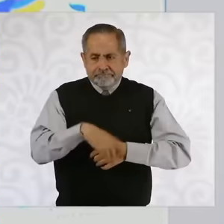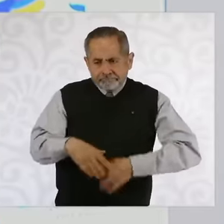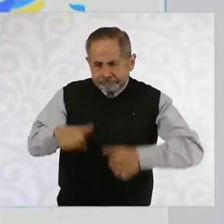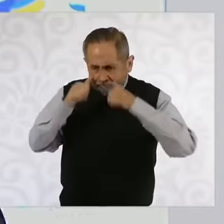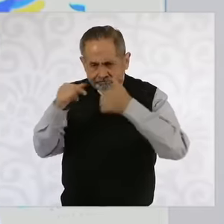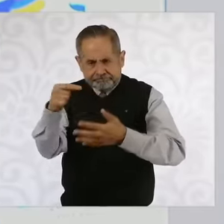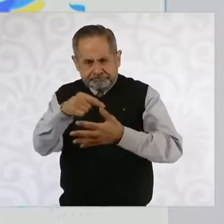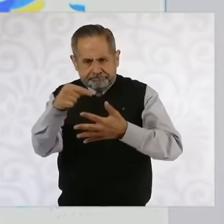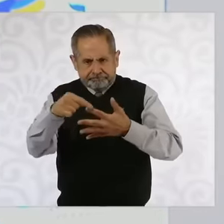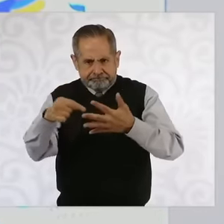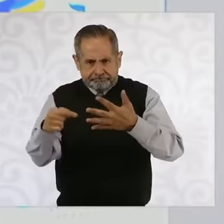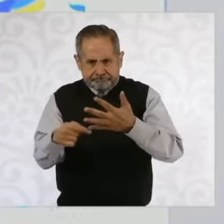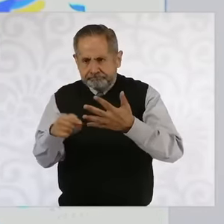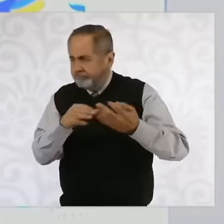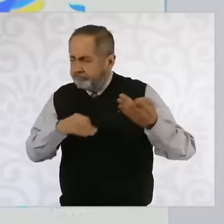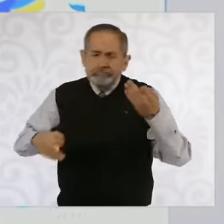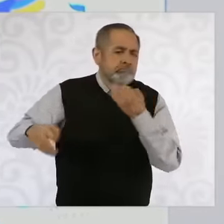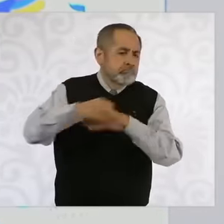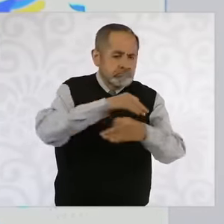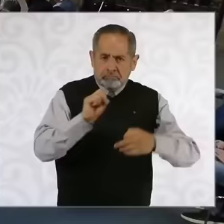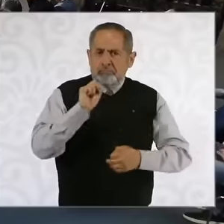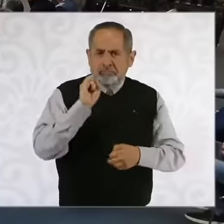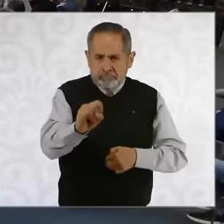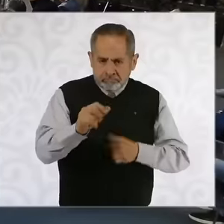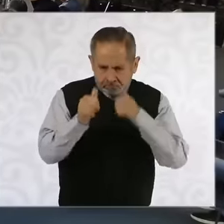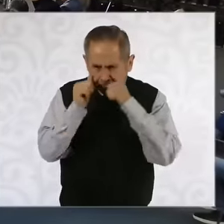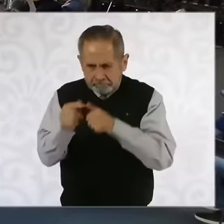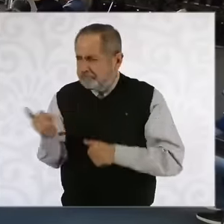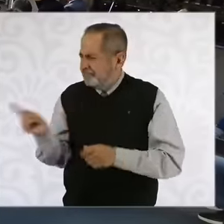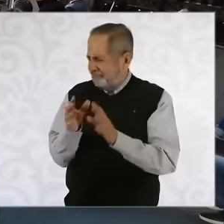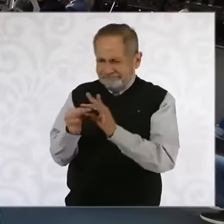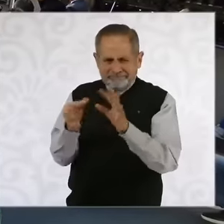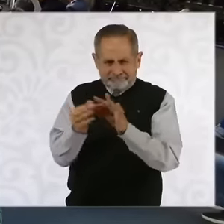atenciones que son universales en este momento. A ver si...